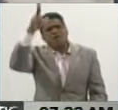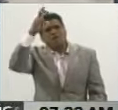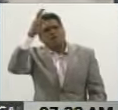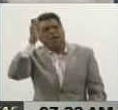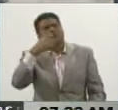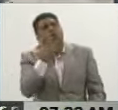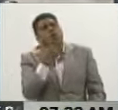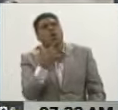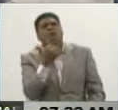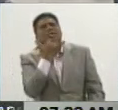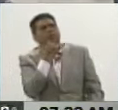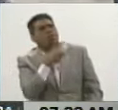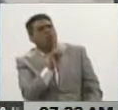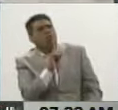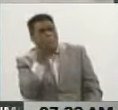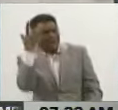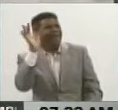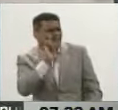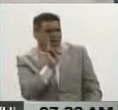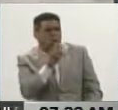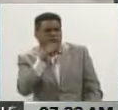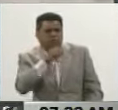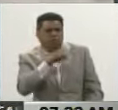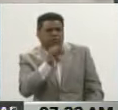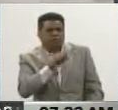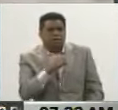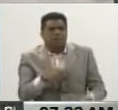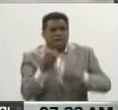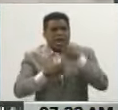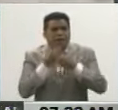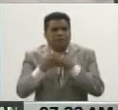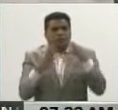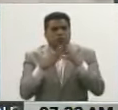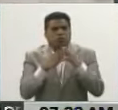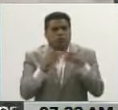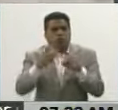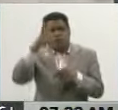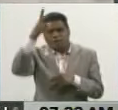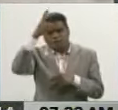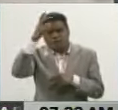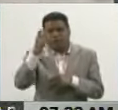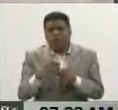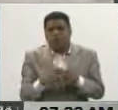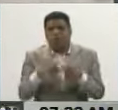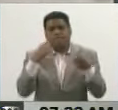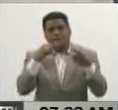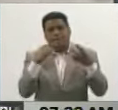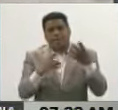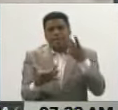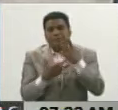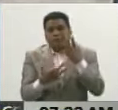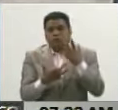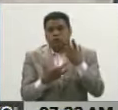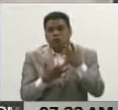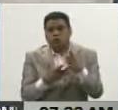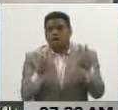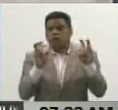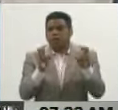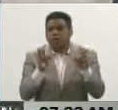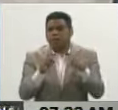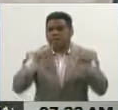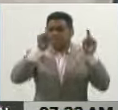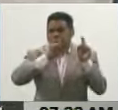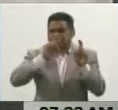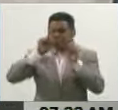zona franca de Paraguaná, donde han estado ensamblando todo ese tipo de instrumentos electrónicos para la capacitación de todos